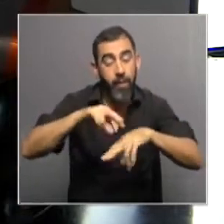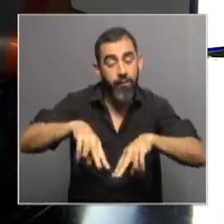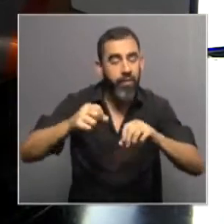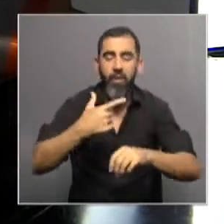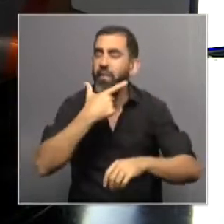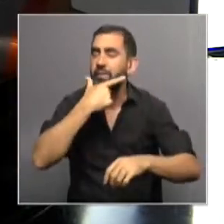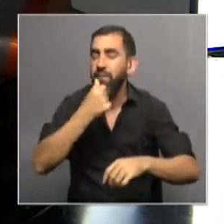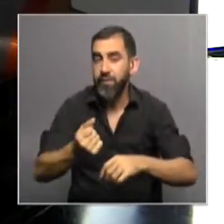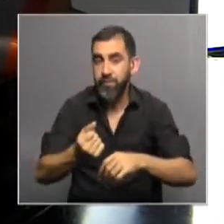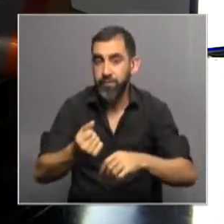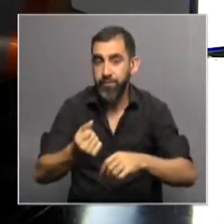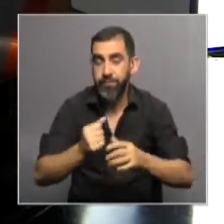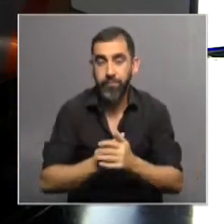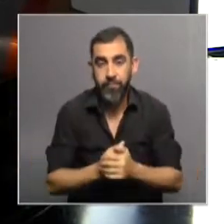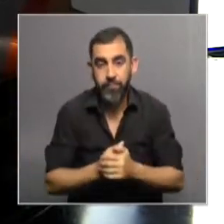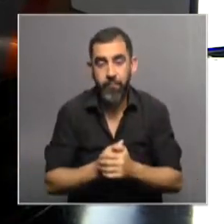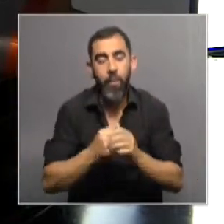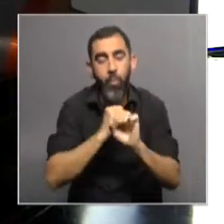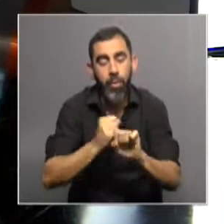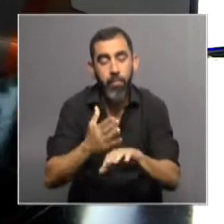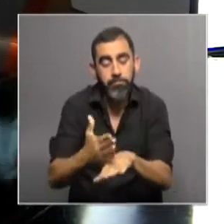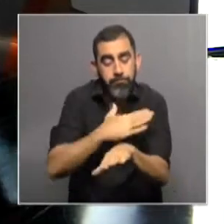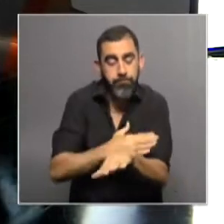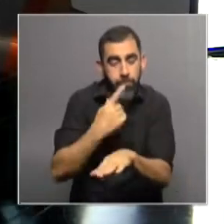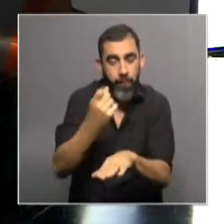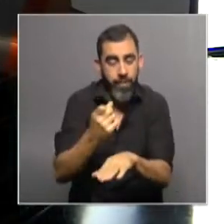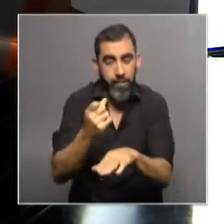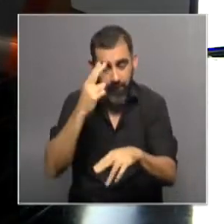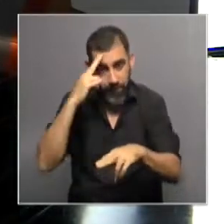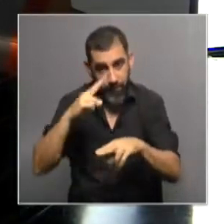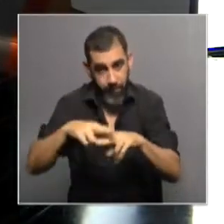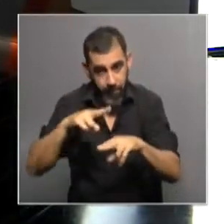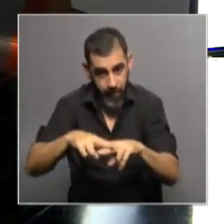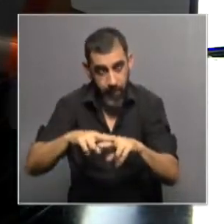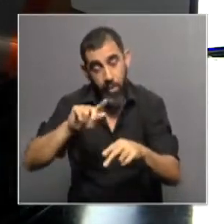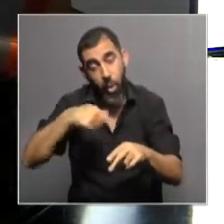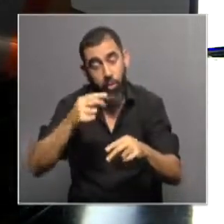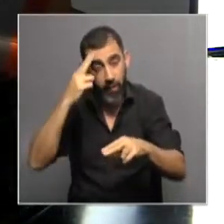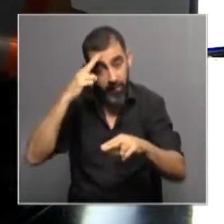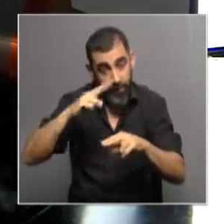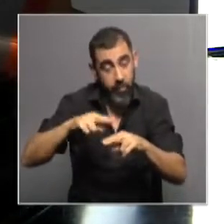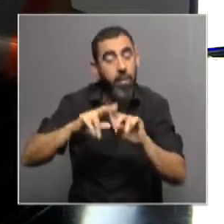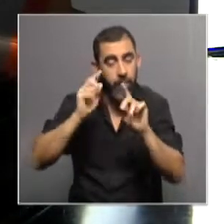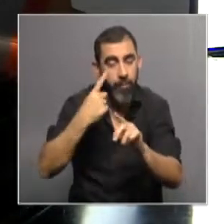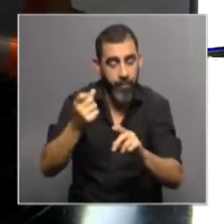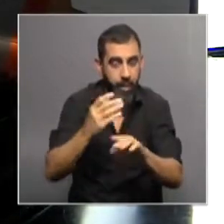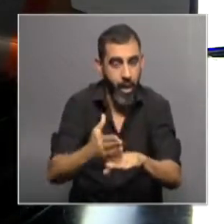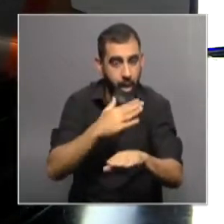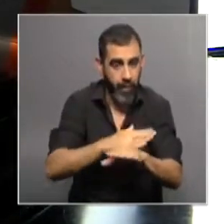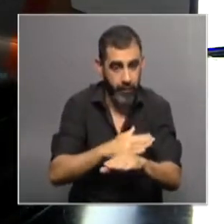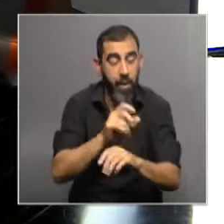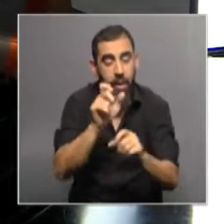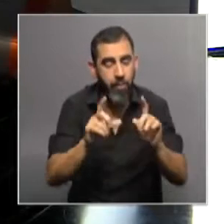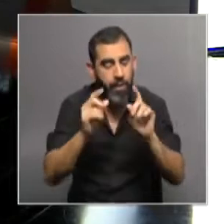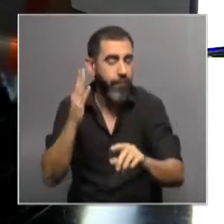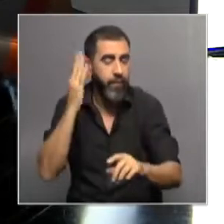más sencillos, ¿verdad? Que pueden prevenir malformaciones congénitas y pueden prevenir otras patologías también de gran impacto que la gente